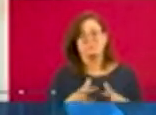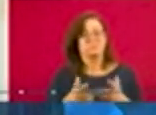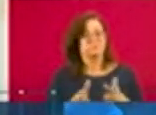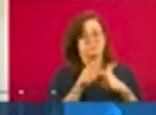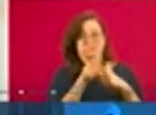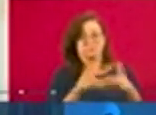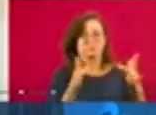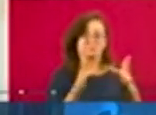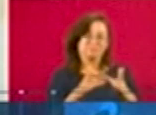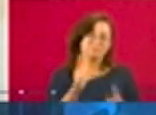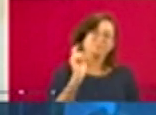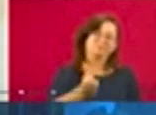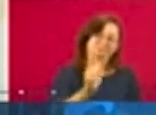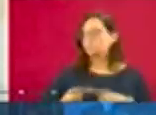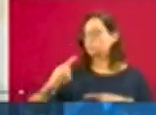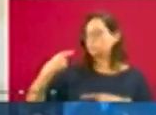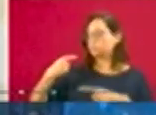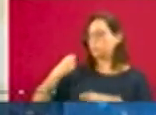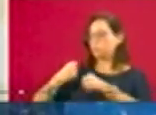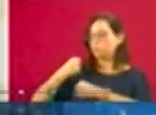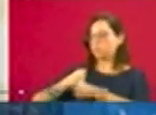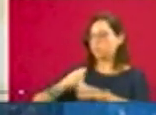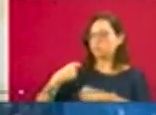ejemplo, no sé, canal